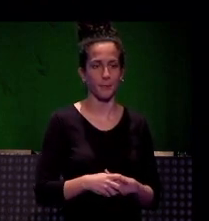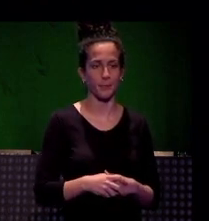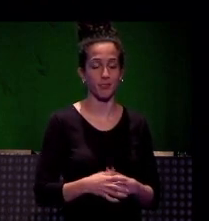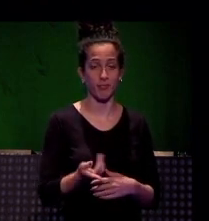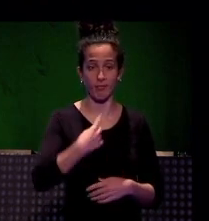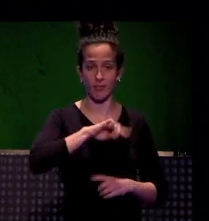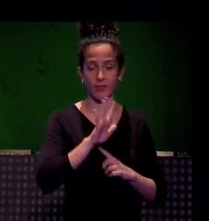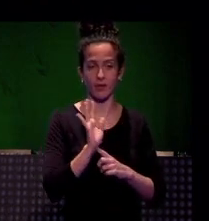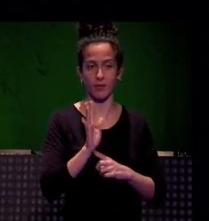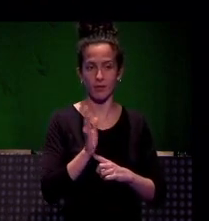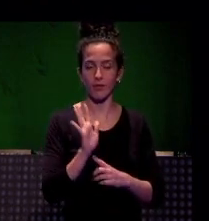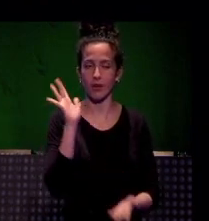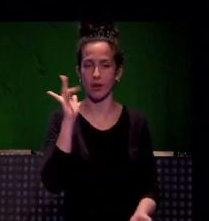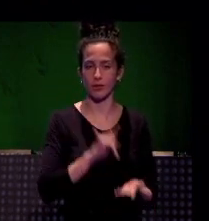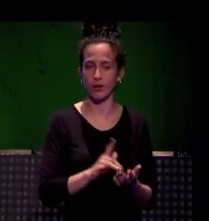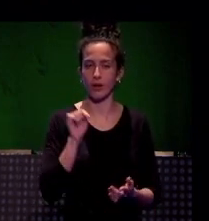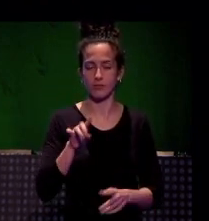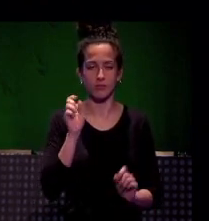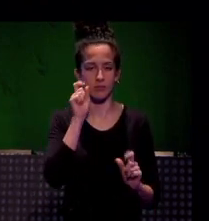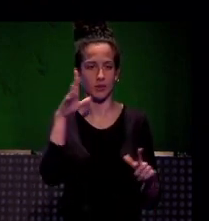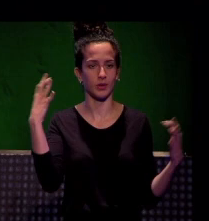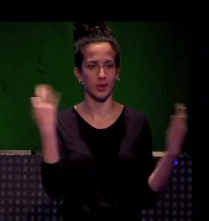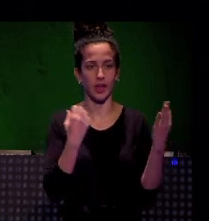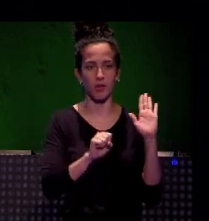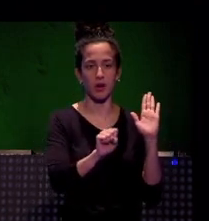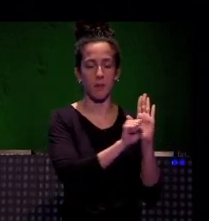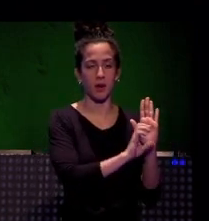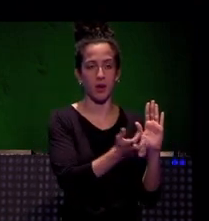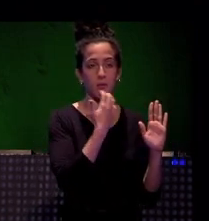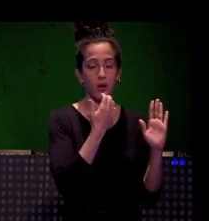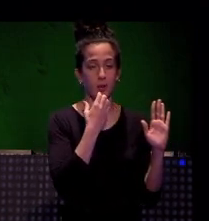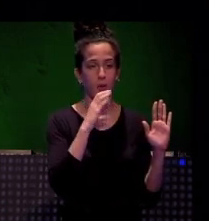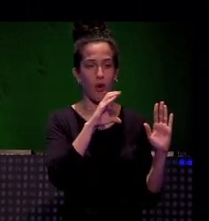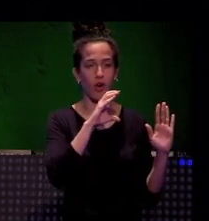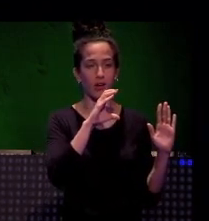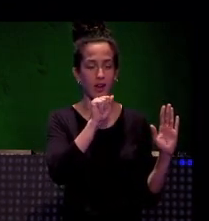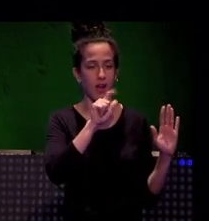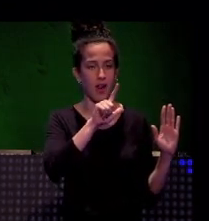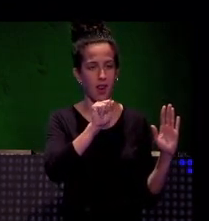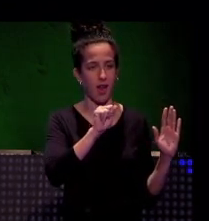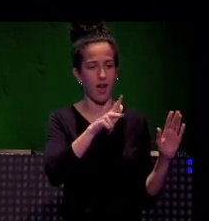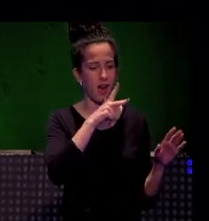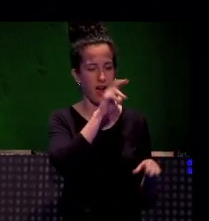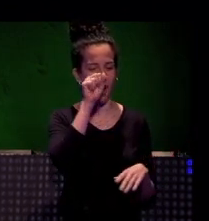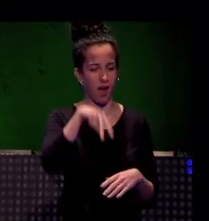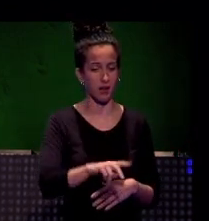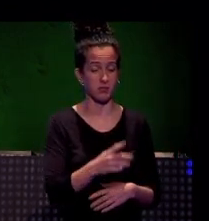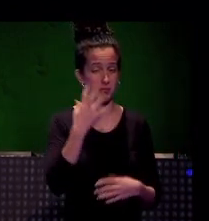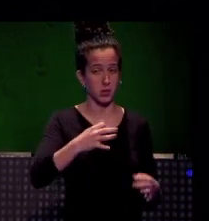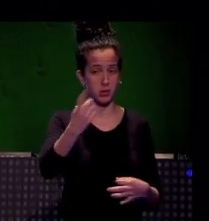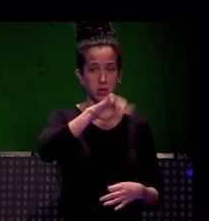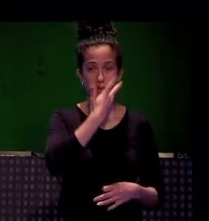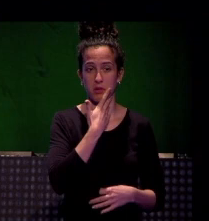y pude ver como por ejemplo una marca como callahan que también conoceréis bueno pues simplemente con un